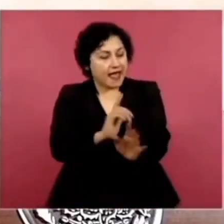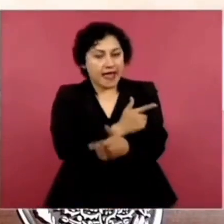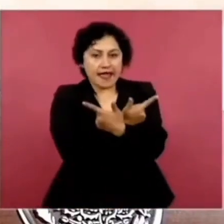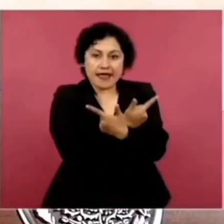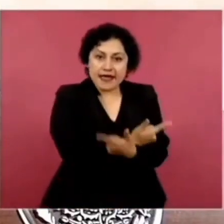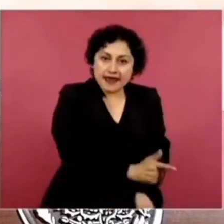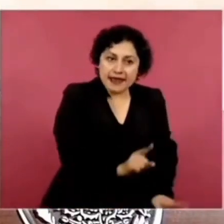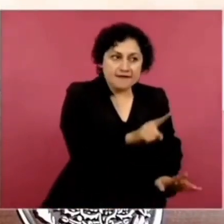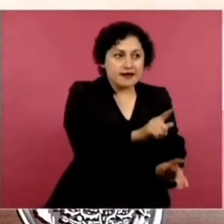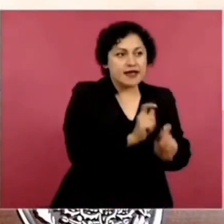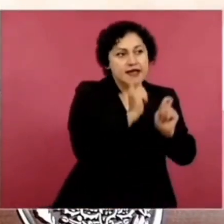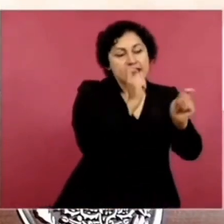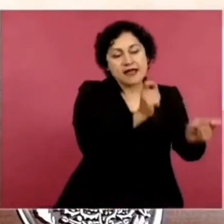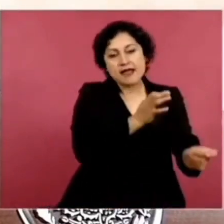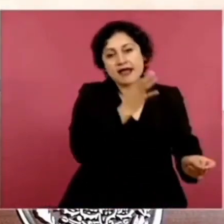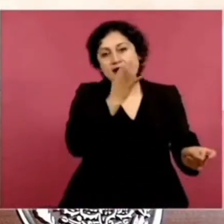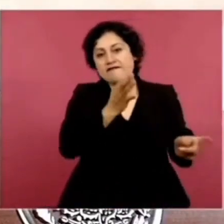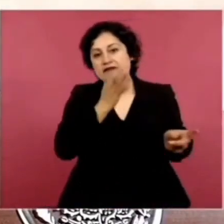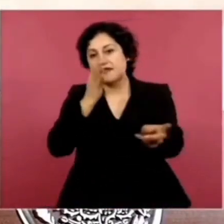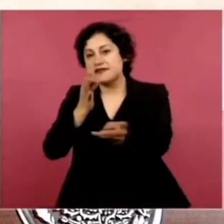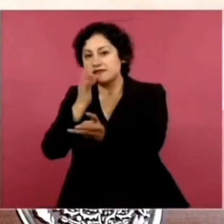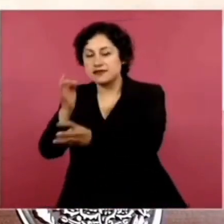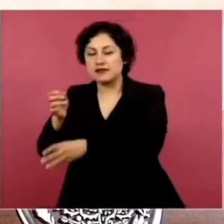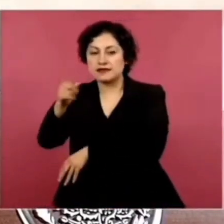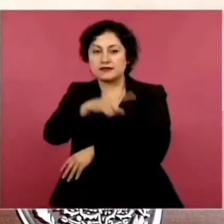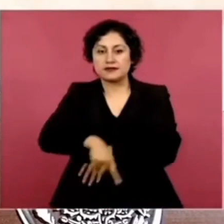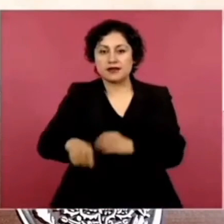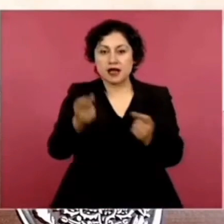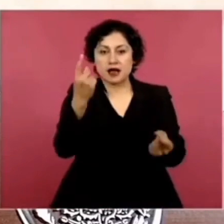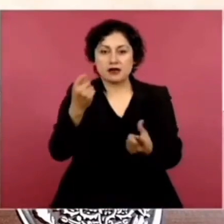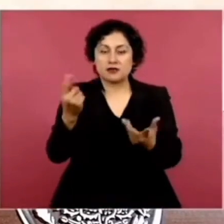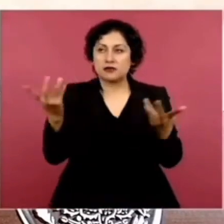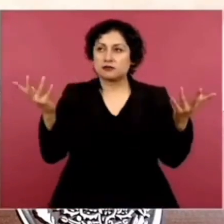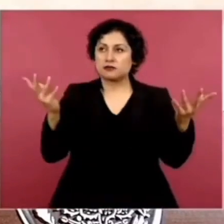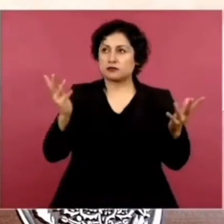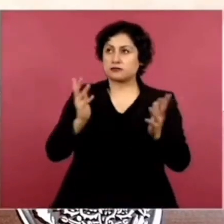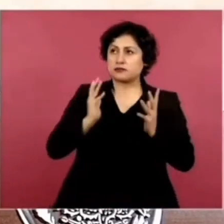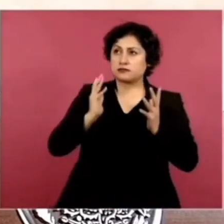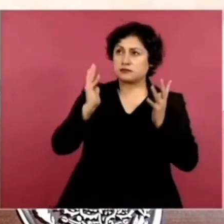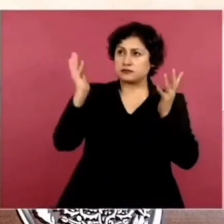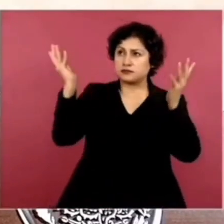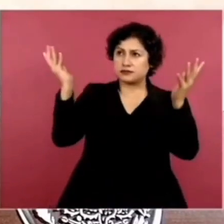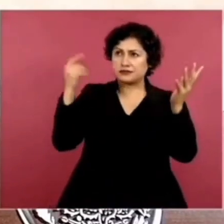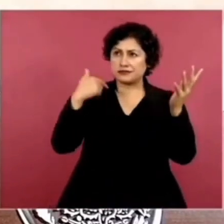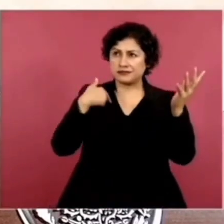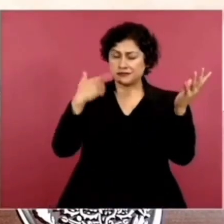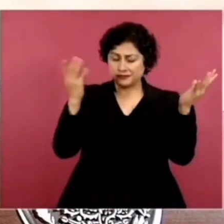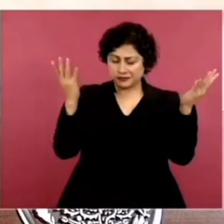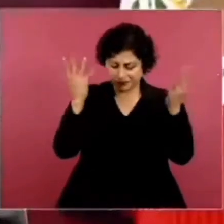Y algunos, en vez de alegrarse, se ponían a llorar,